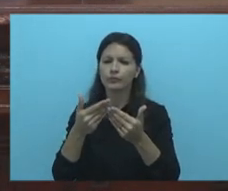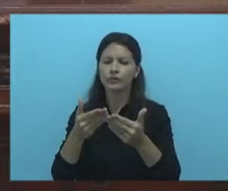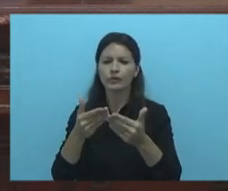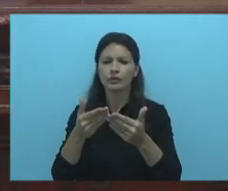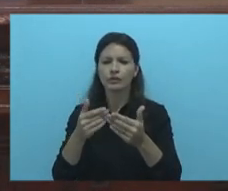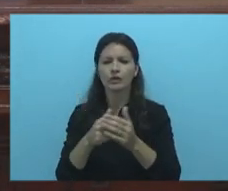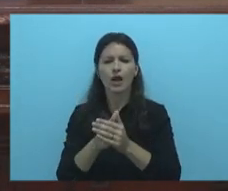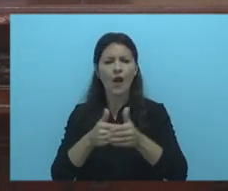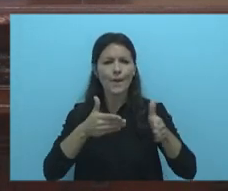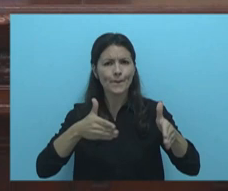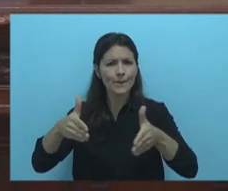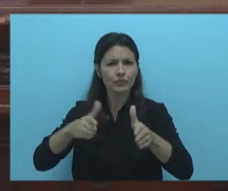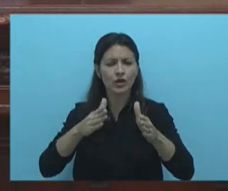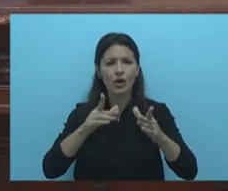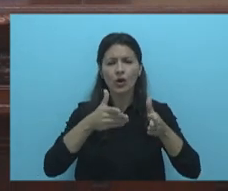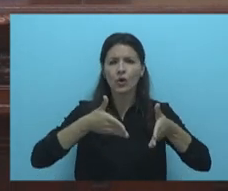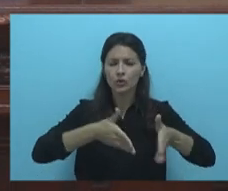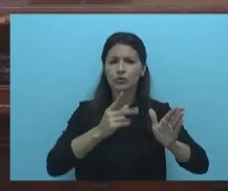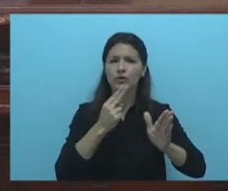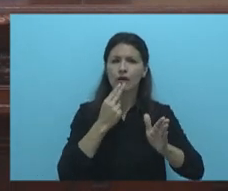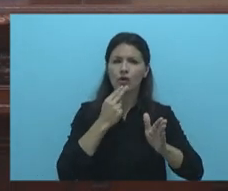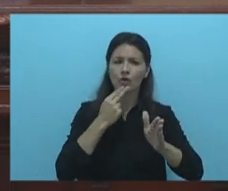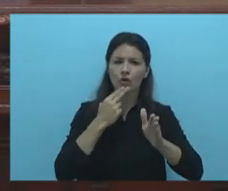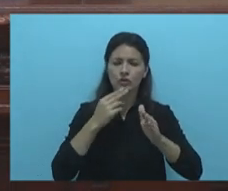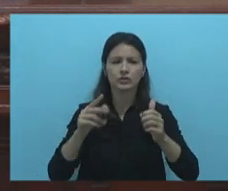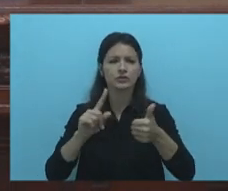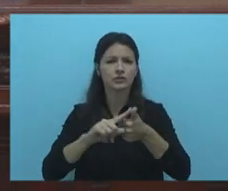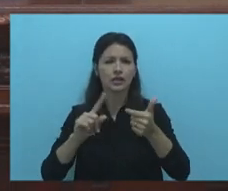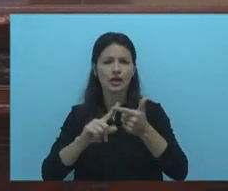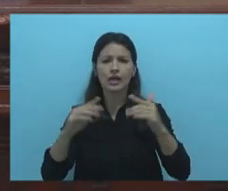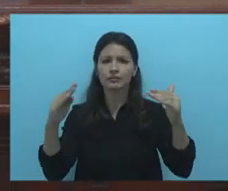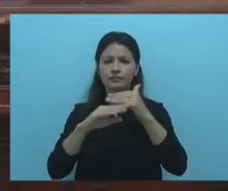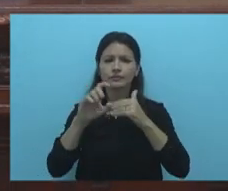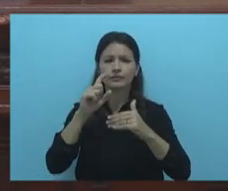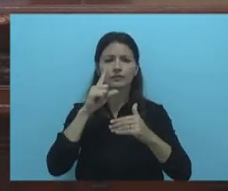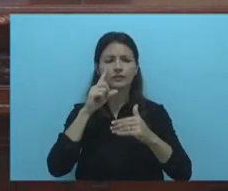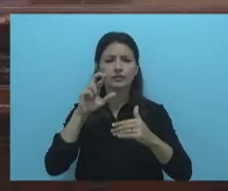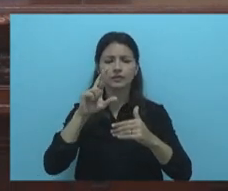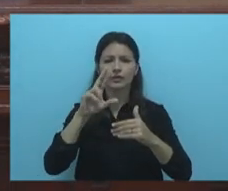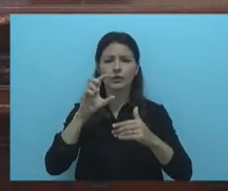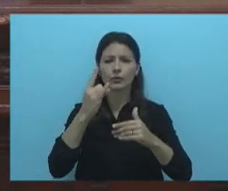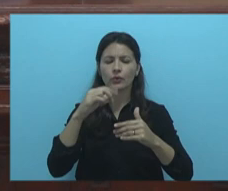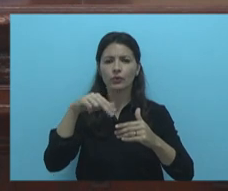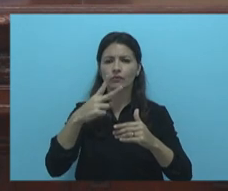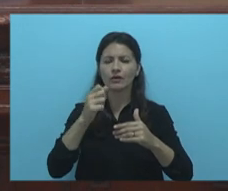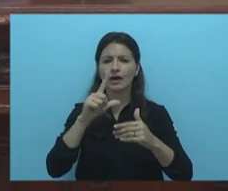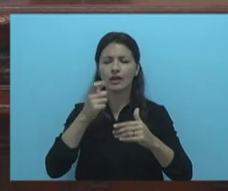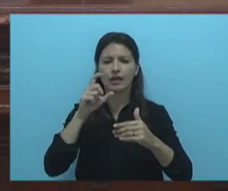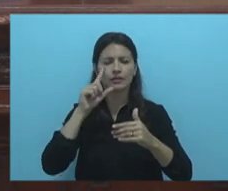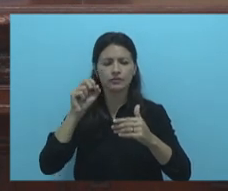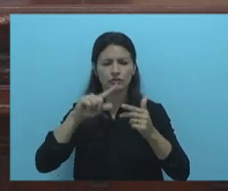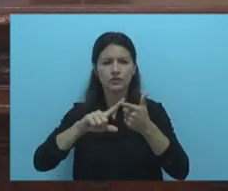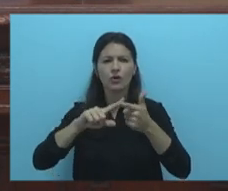señalética vial en los tramos de la Ruta Nacional 11, circunvalación oeste de la ciudad de Santa Fe, y respetar tiempos que correspondan en caso de